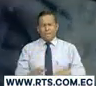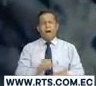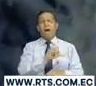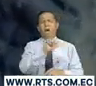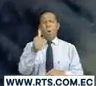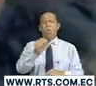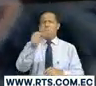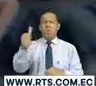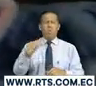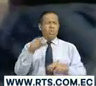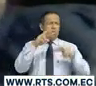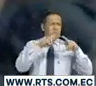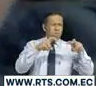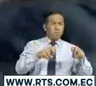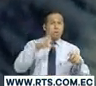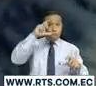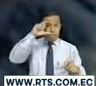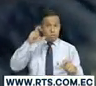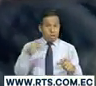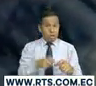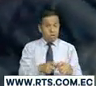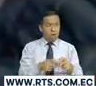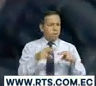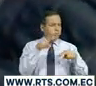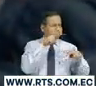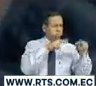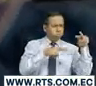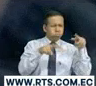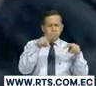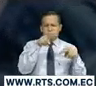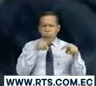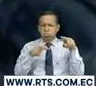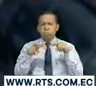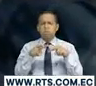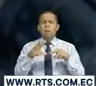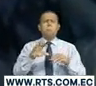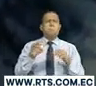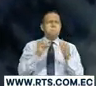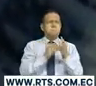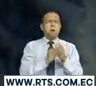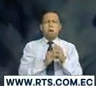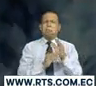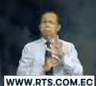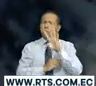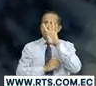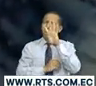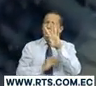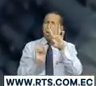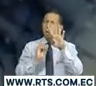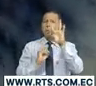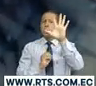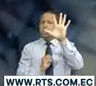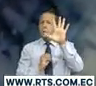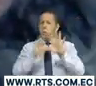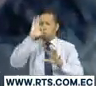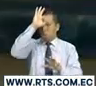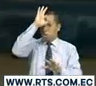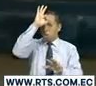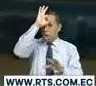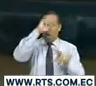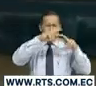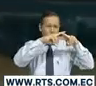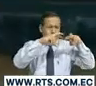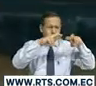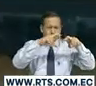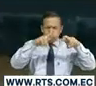ha intervenido en aproximadamente 4 o 5 hospitales donde están haciendo revisiones completas. En estos casos,